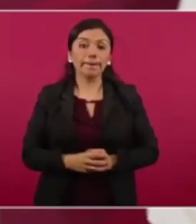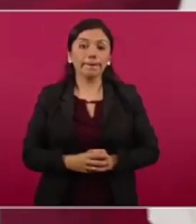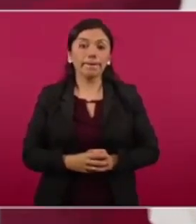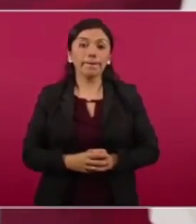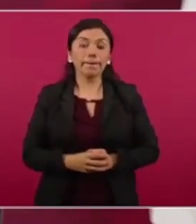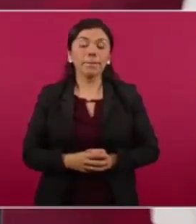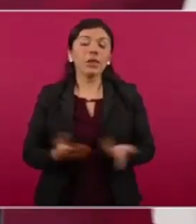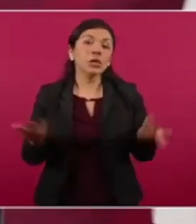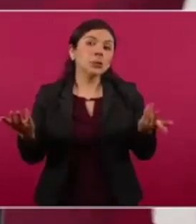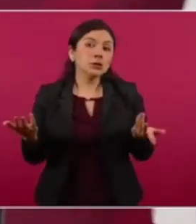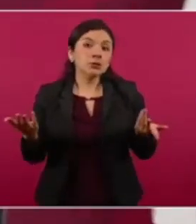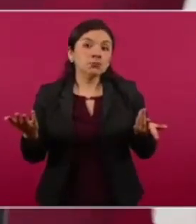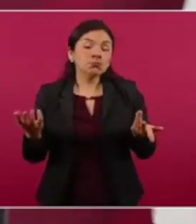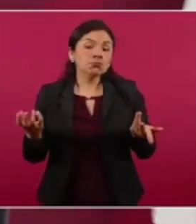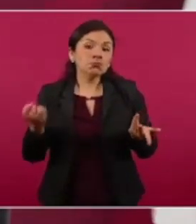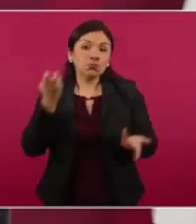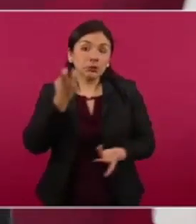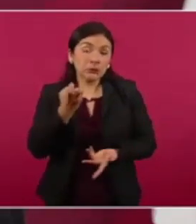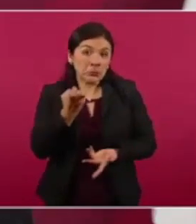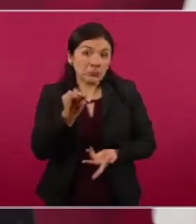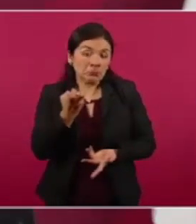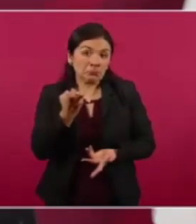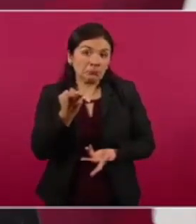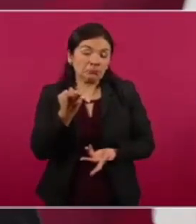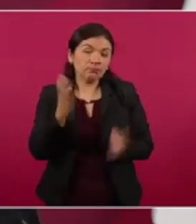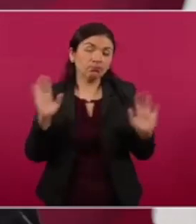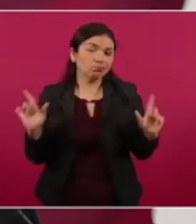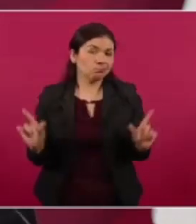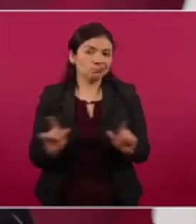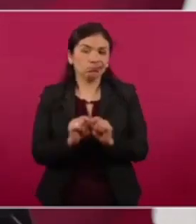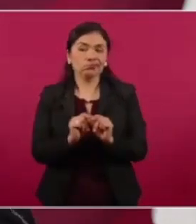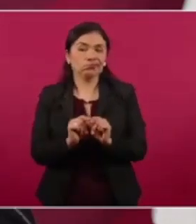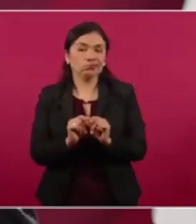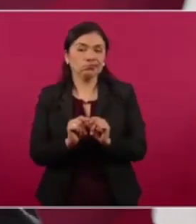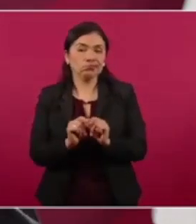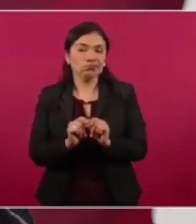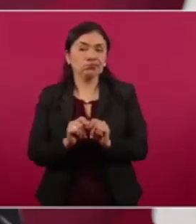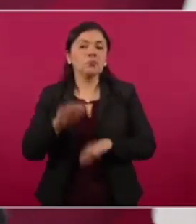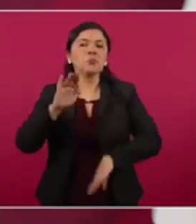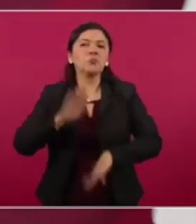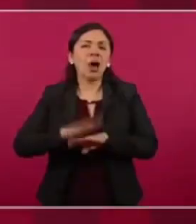Pero bueno, no voy a estar dando